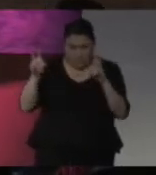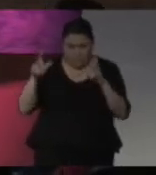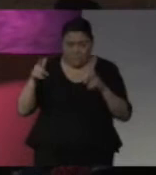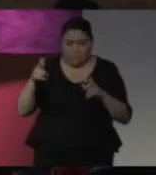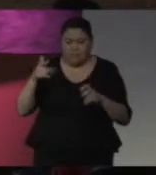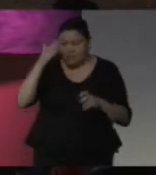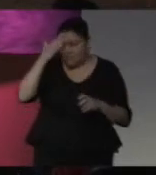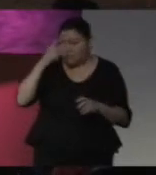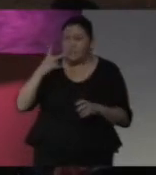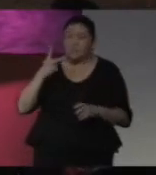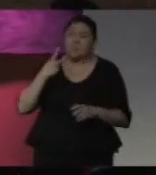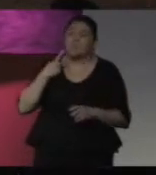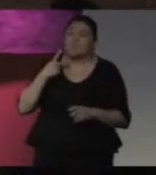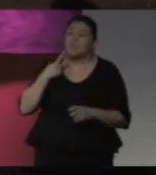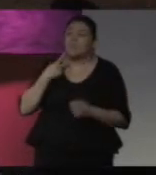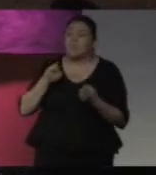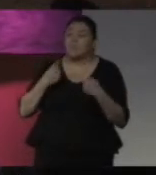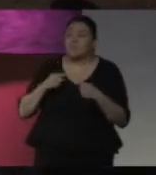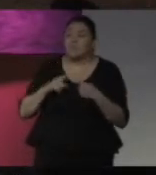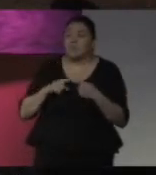política como de juzgar.